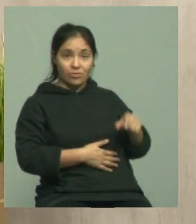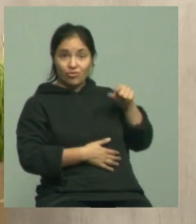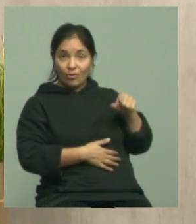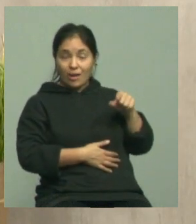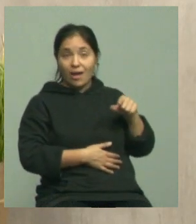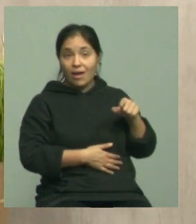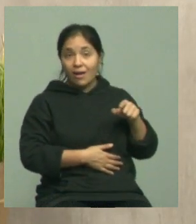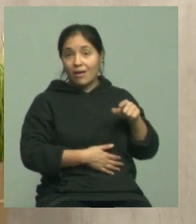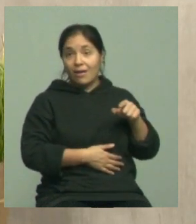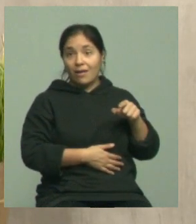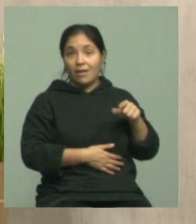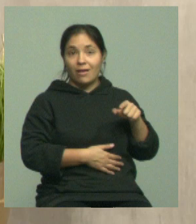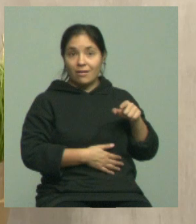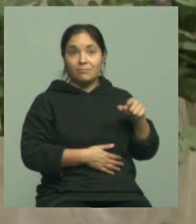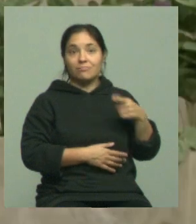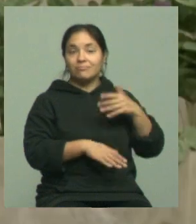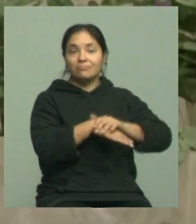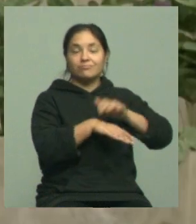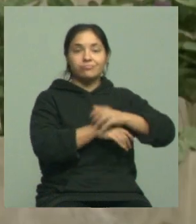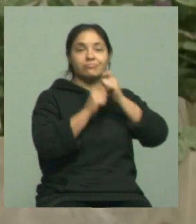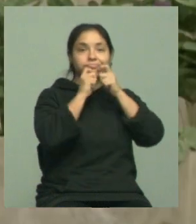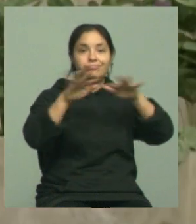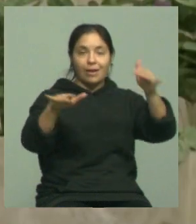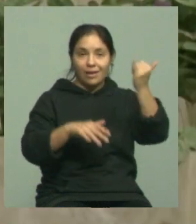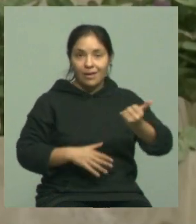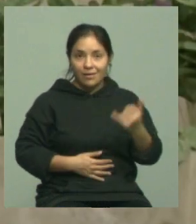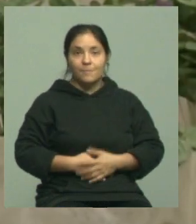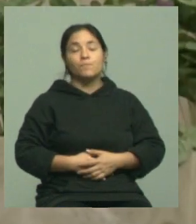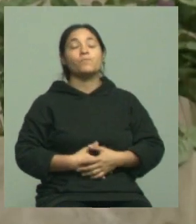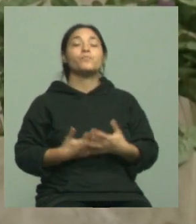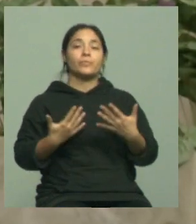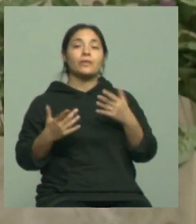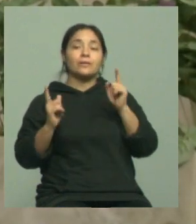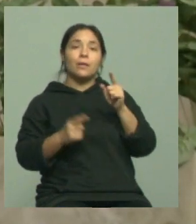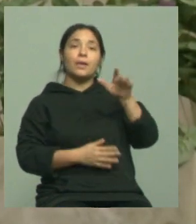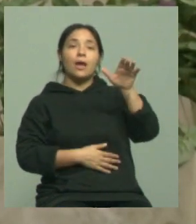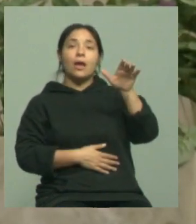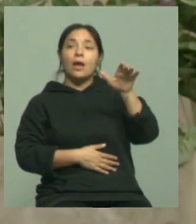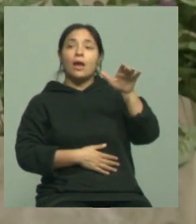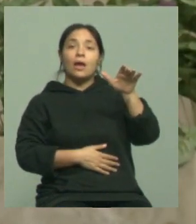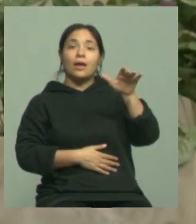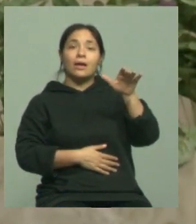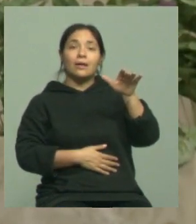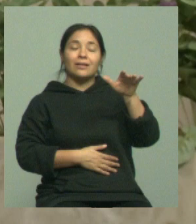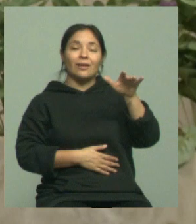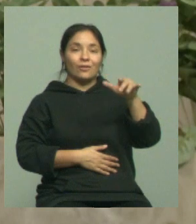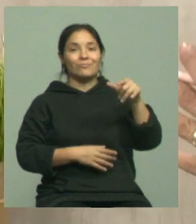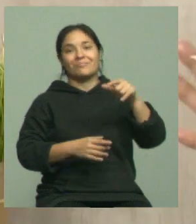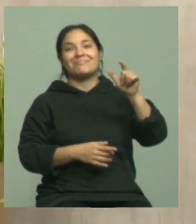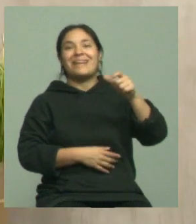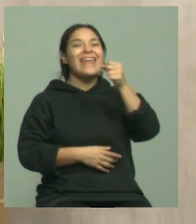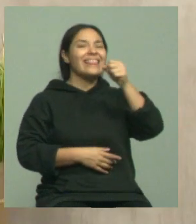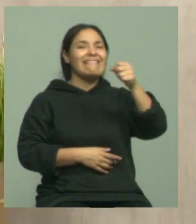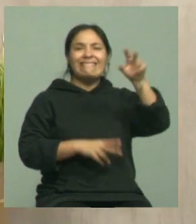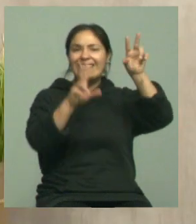una persona con voz pública. Que además en ese momento había sido convocado porque lo habían convocado para hablar de su libro. Sí, un libro